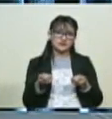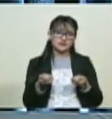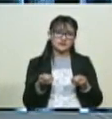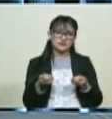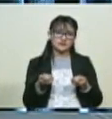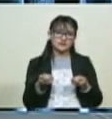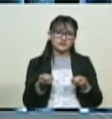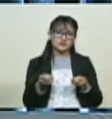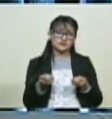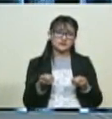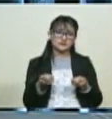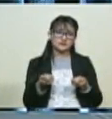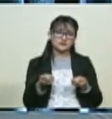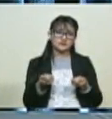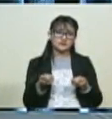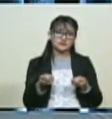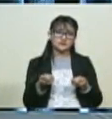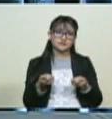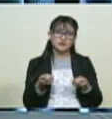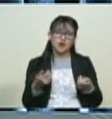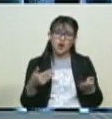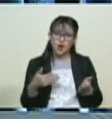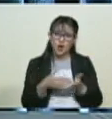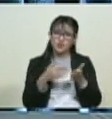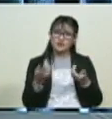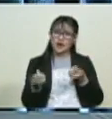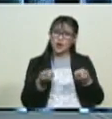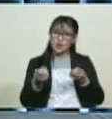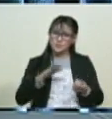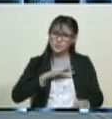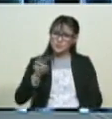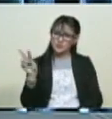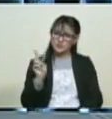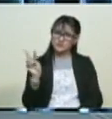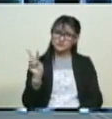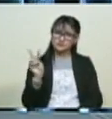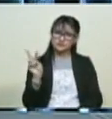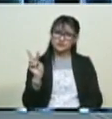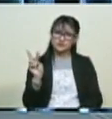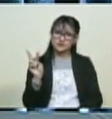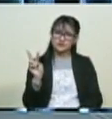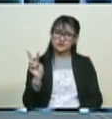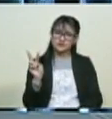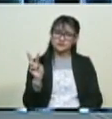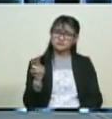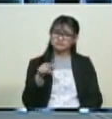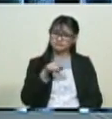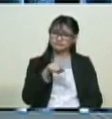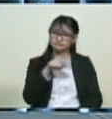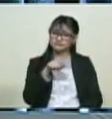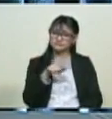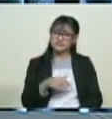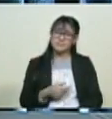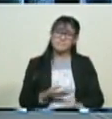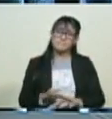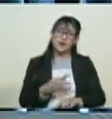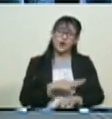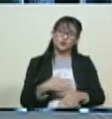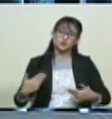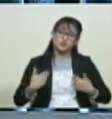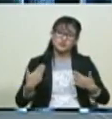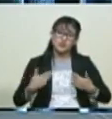contra la vida económica del país lo que traes dificultades y